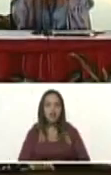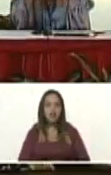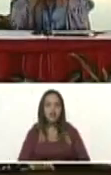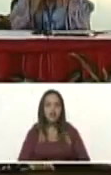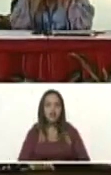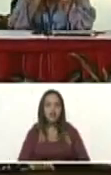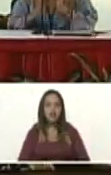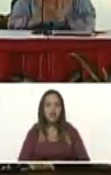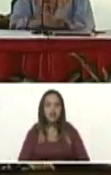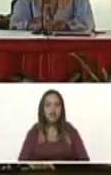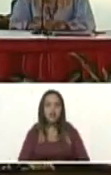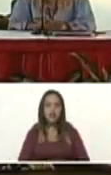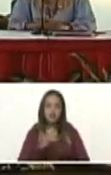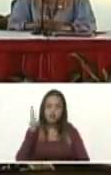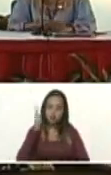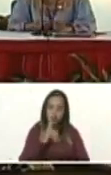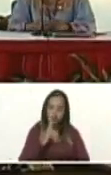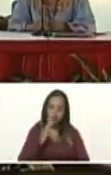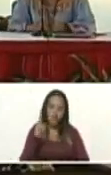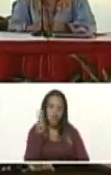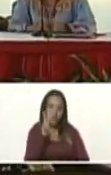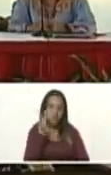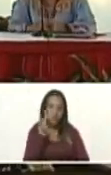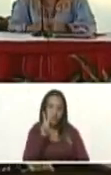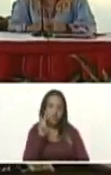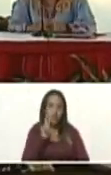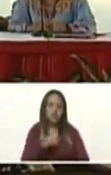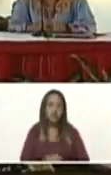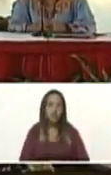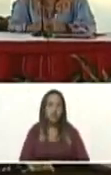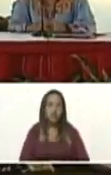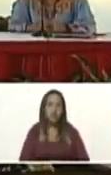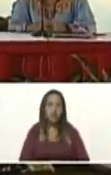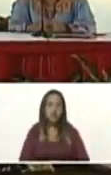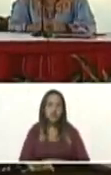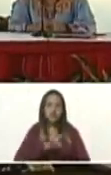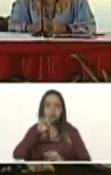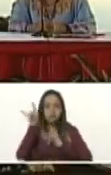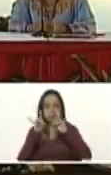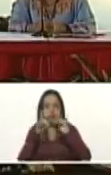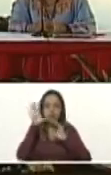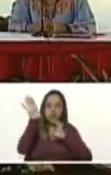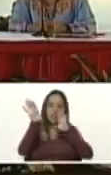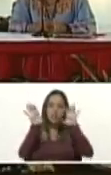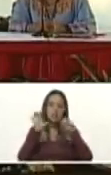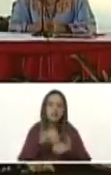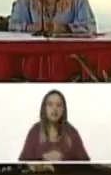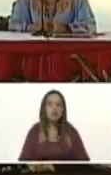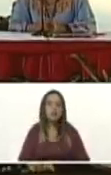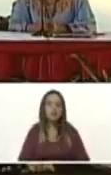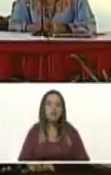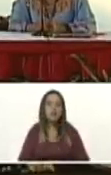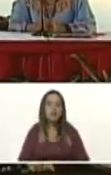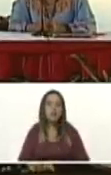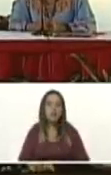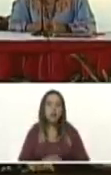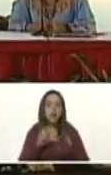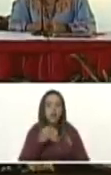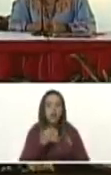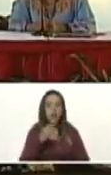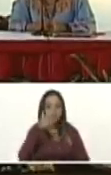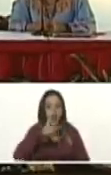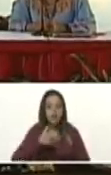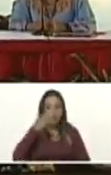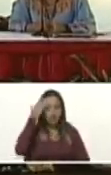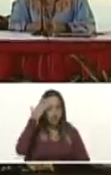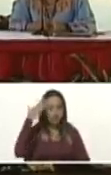Están pasando por Venezuela, van rumbo a sus países, ¿no? Se trata del intelectual